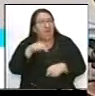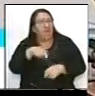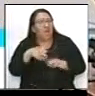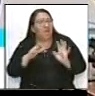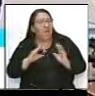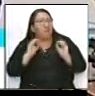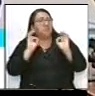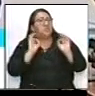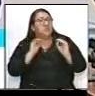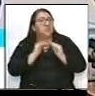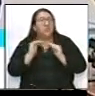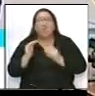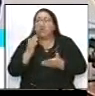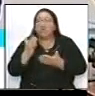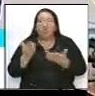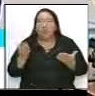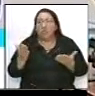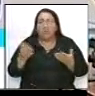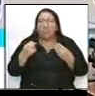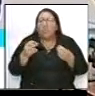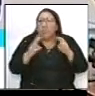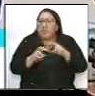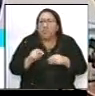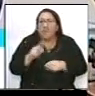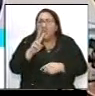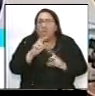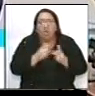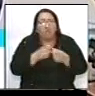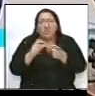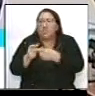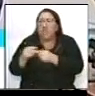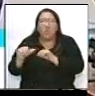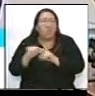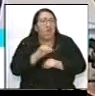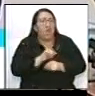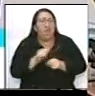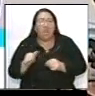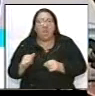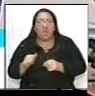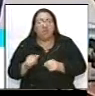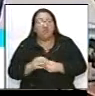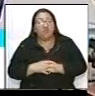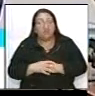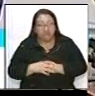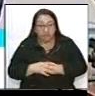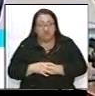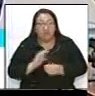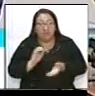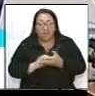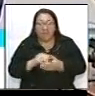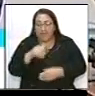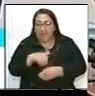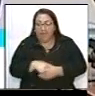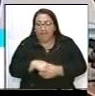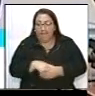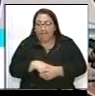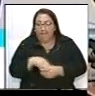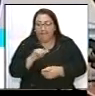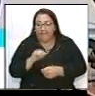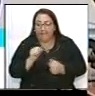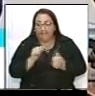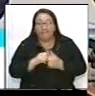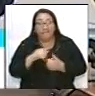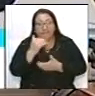los mismos hechos? ¿Por qué vamos a investigarlo en dos comisiones? Y fuimos a la votación y con